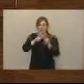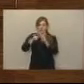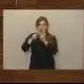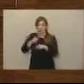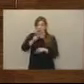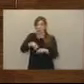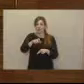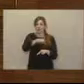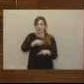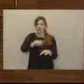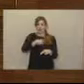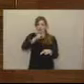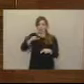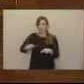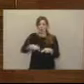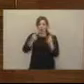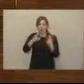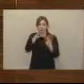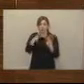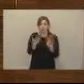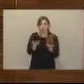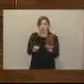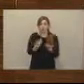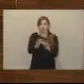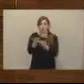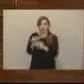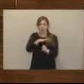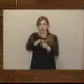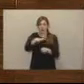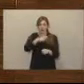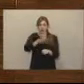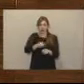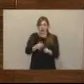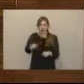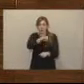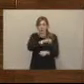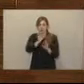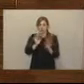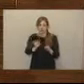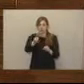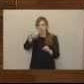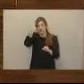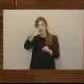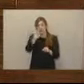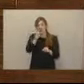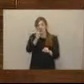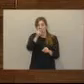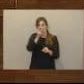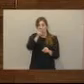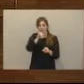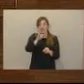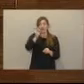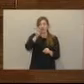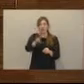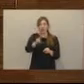funcionarios públicos para cubrir esa demanda. Por lo tanto, desproporcionado. Y si tenemos en cuenta que en el año 2015 se han realizado